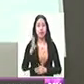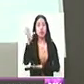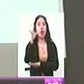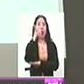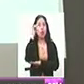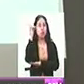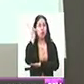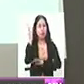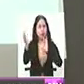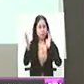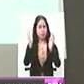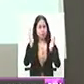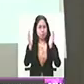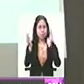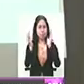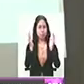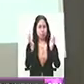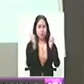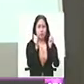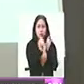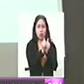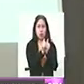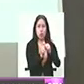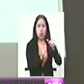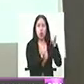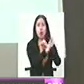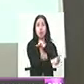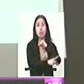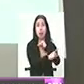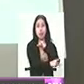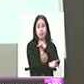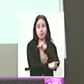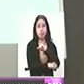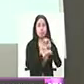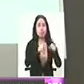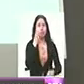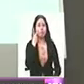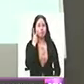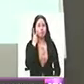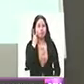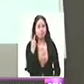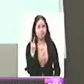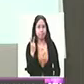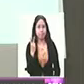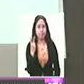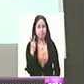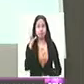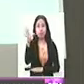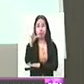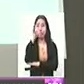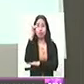Bolivia comparado con casos acumulados de otros países. Como ustedes pueden ver, Bolivia